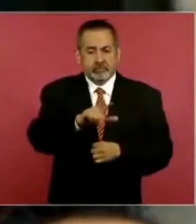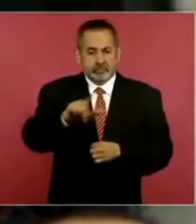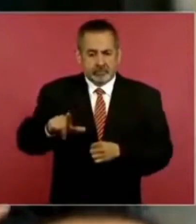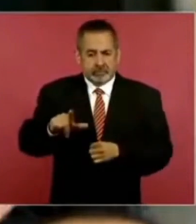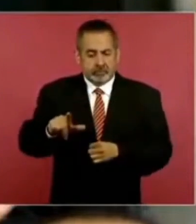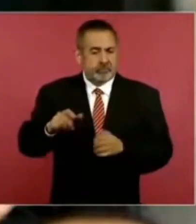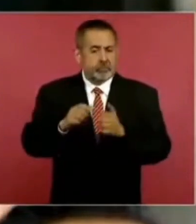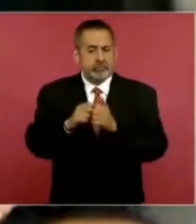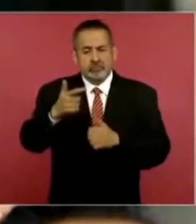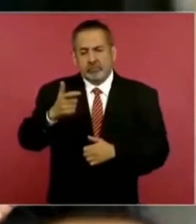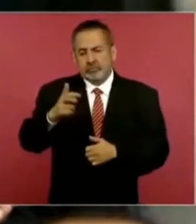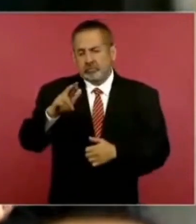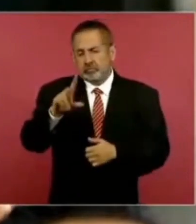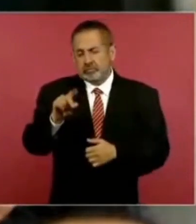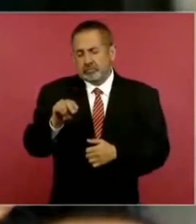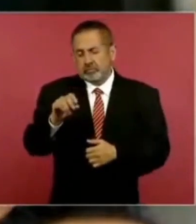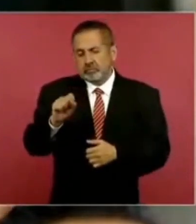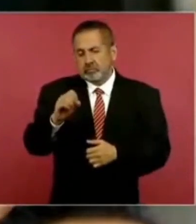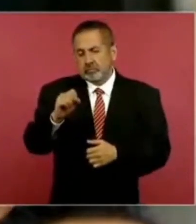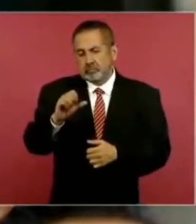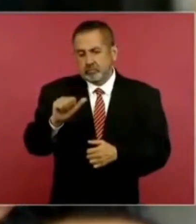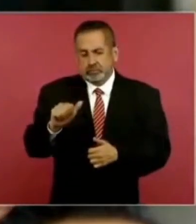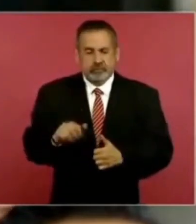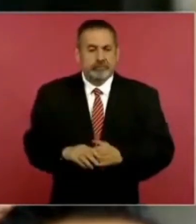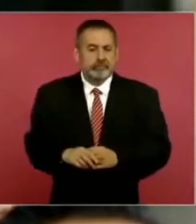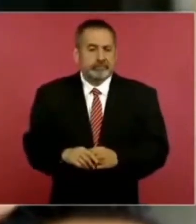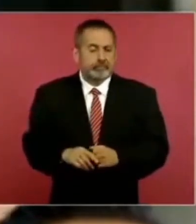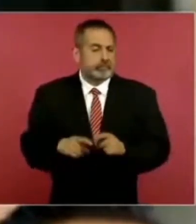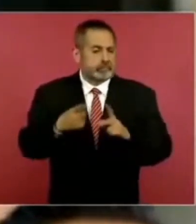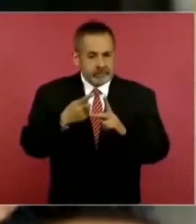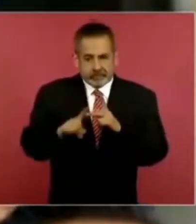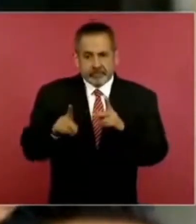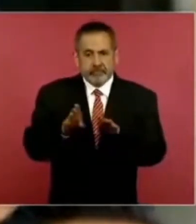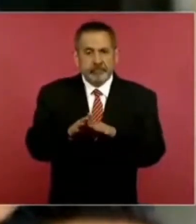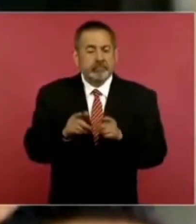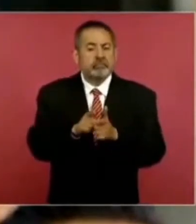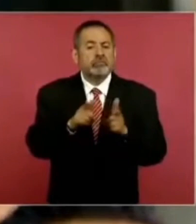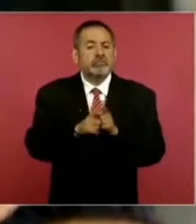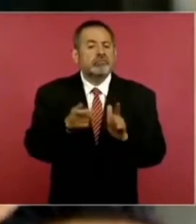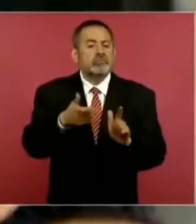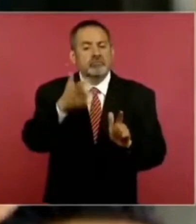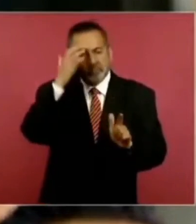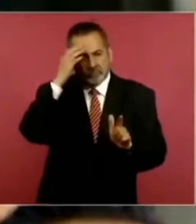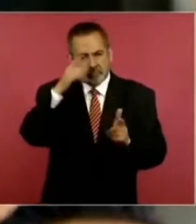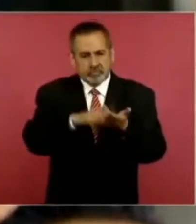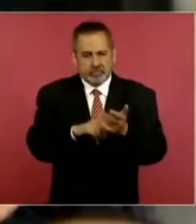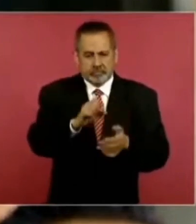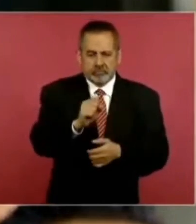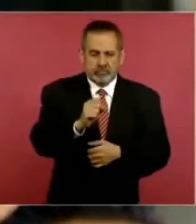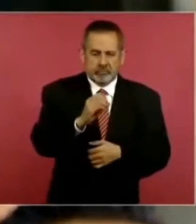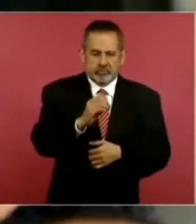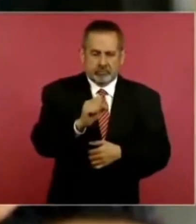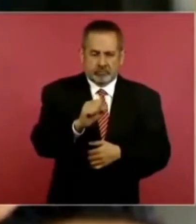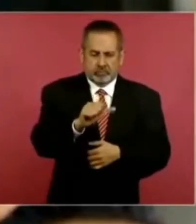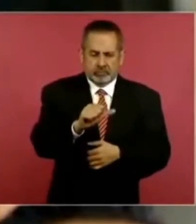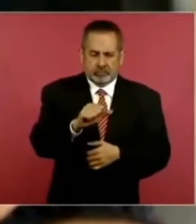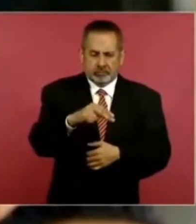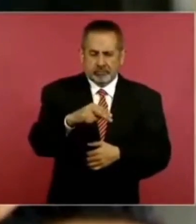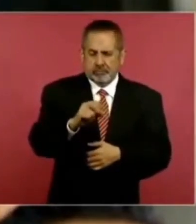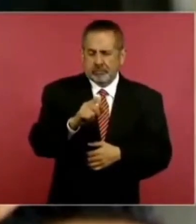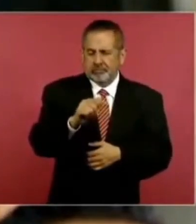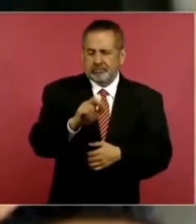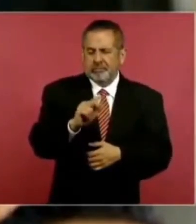1977 con Gerardo Sosa Castellán. Da inicio al grupo conocido como la Sosa Nostra, actual